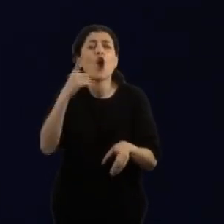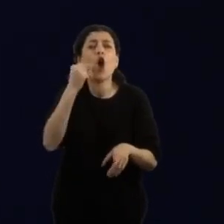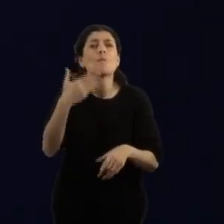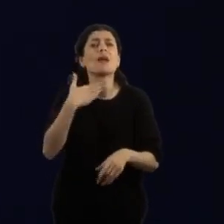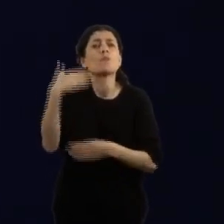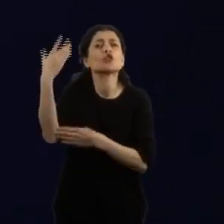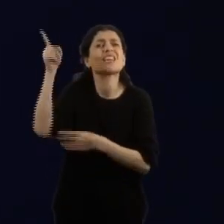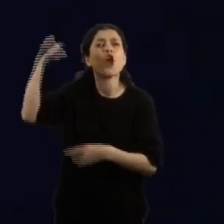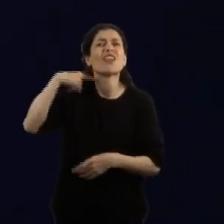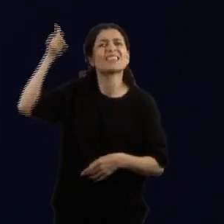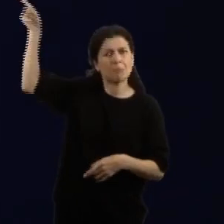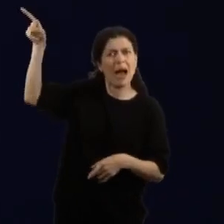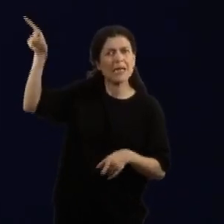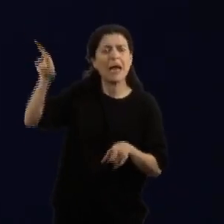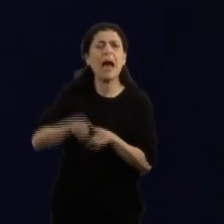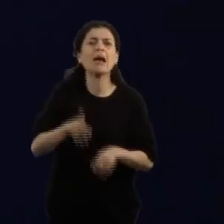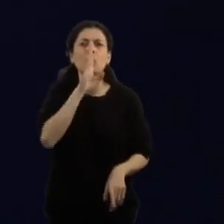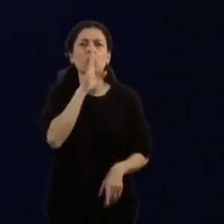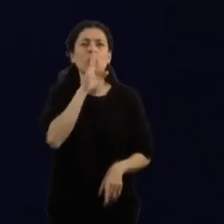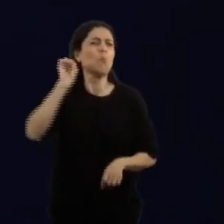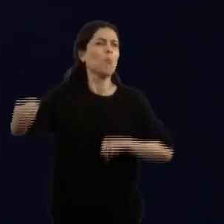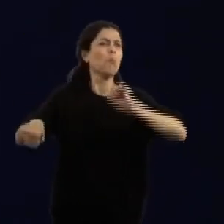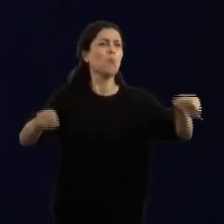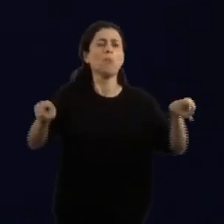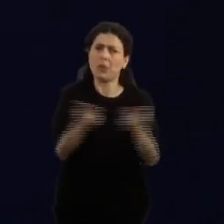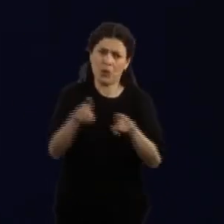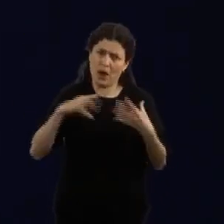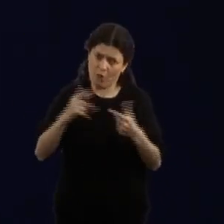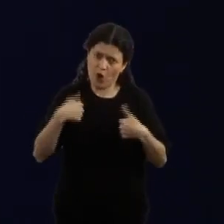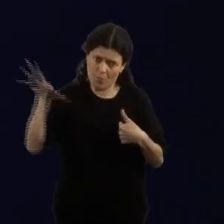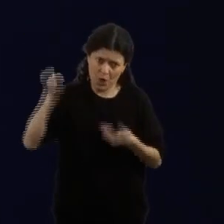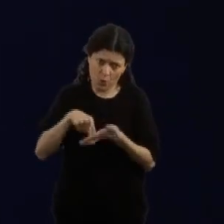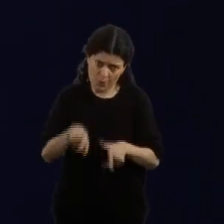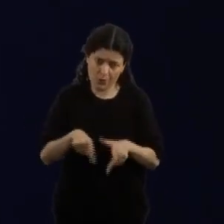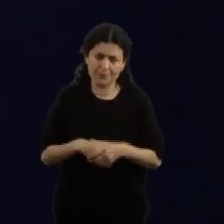le gustan, no contesta. Voy a hacer eso. Te voy a decir, bueno, bueno, ¿y cuál es el problema?